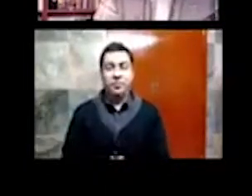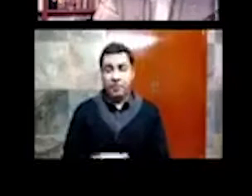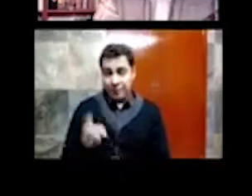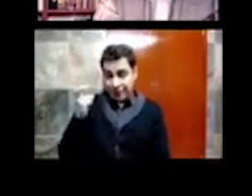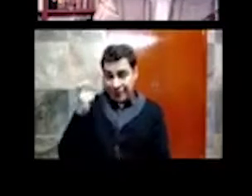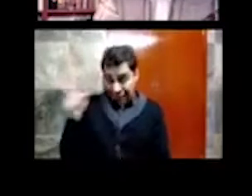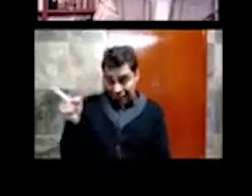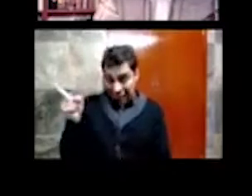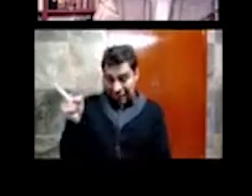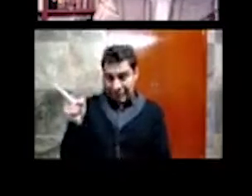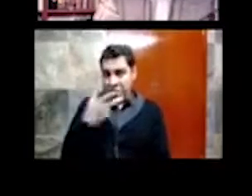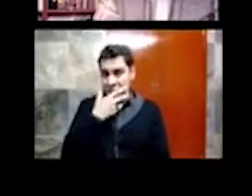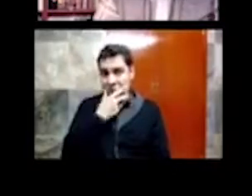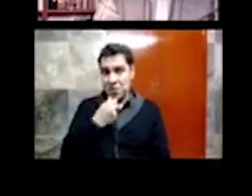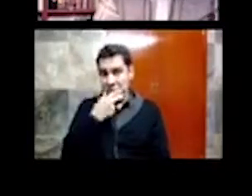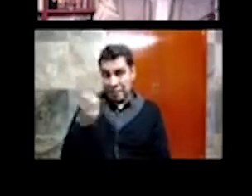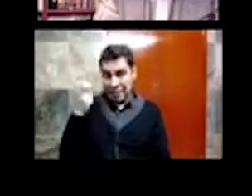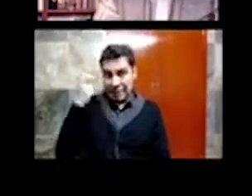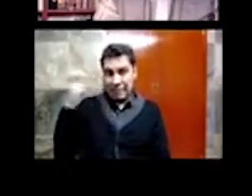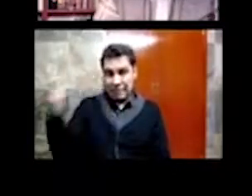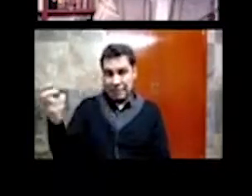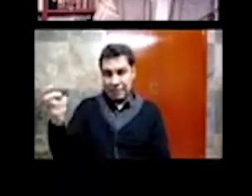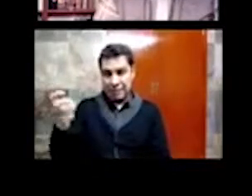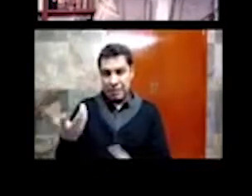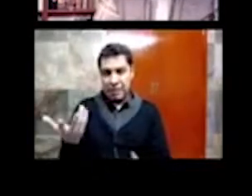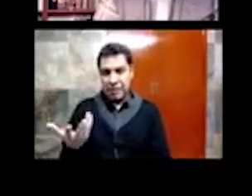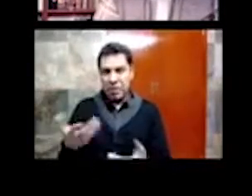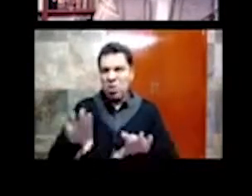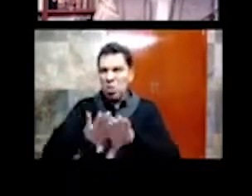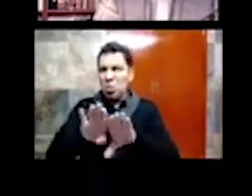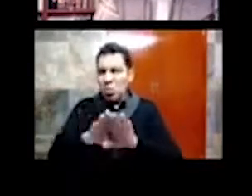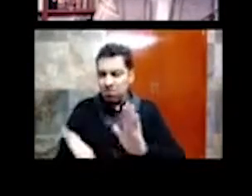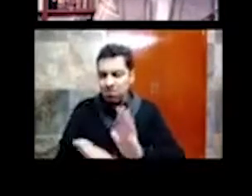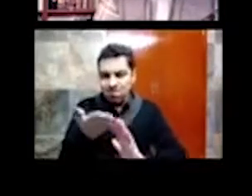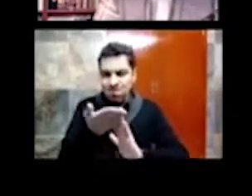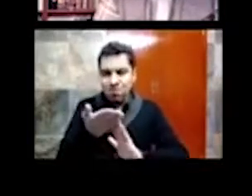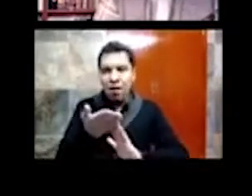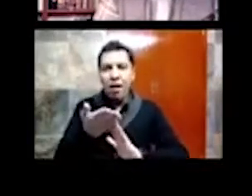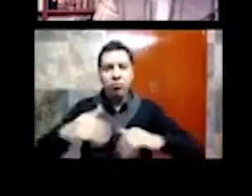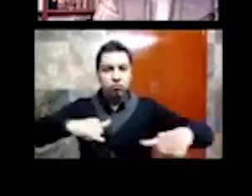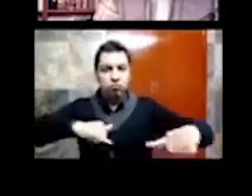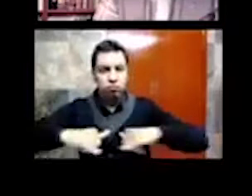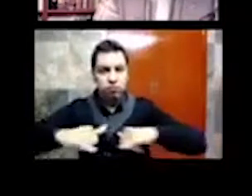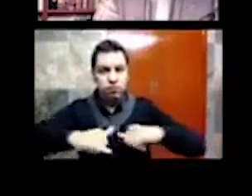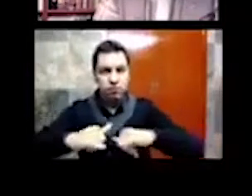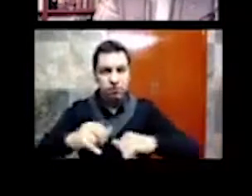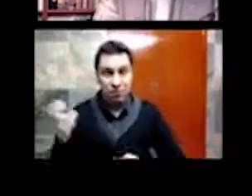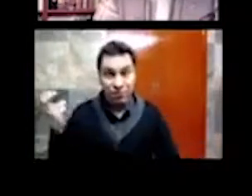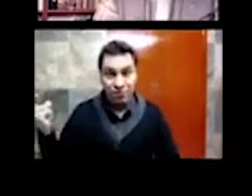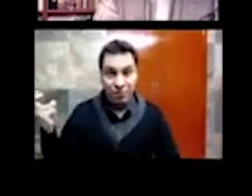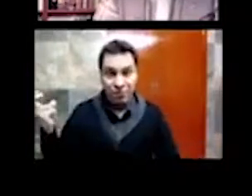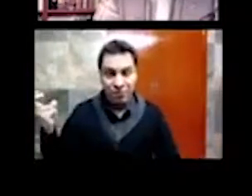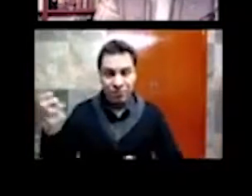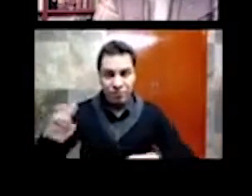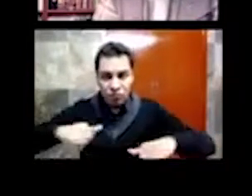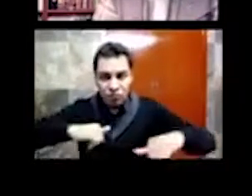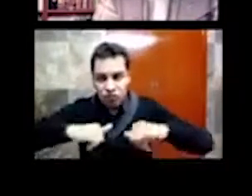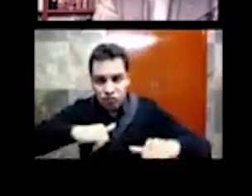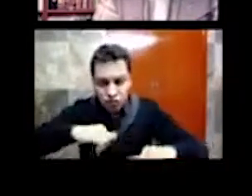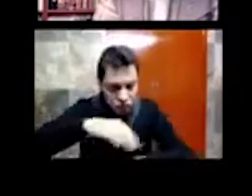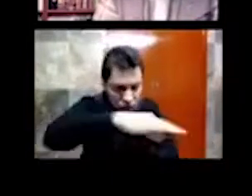basa en los planos de este personaje, el licenciado Alcocer, en algún momento